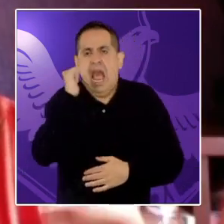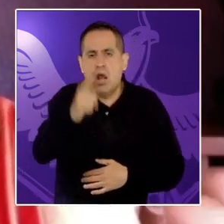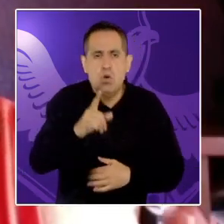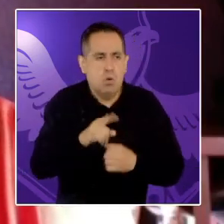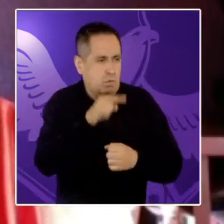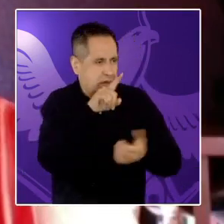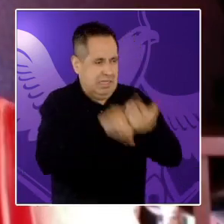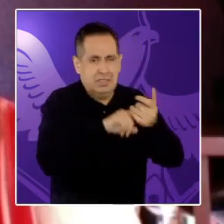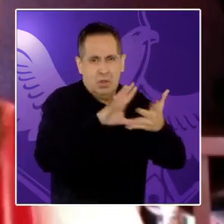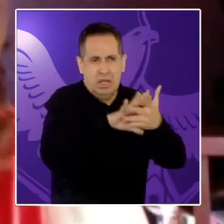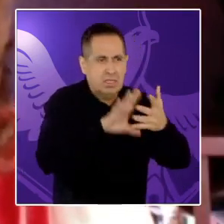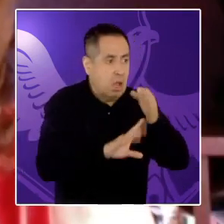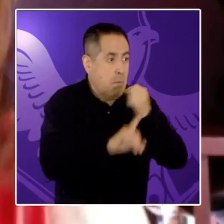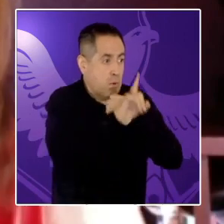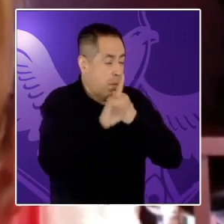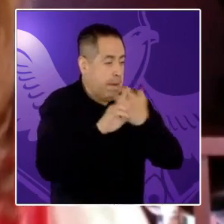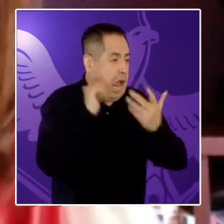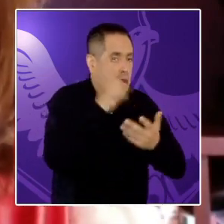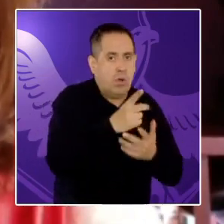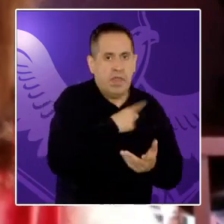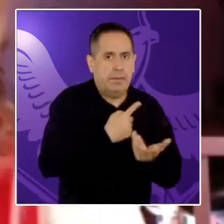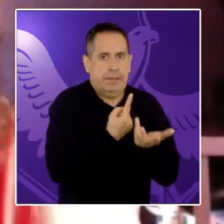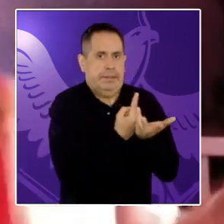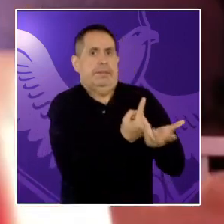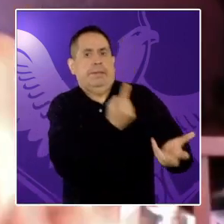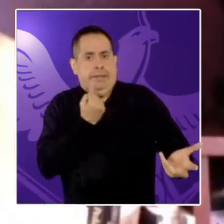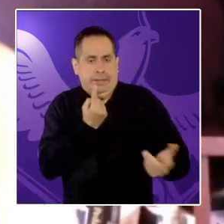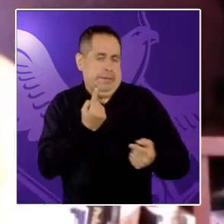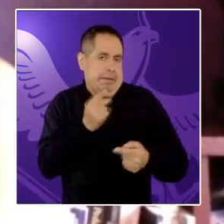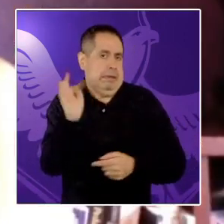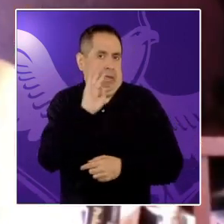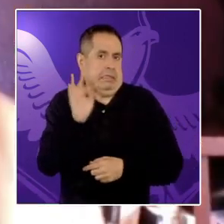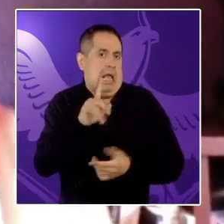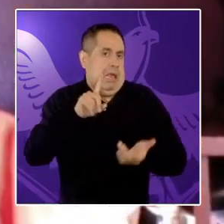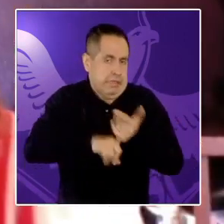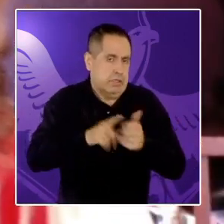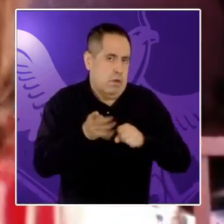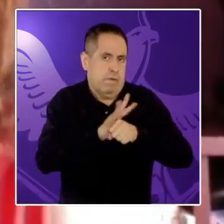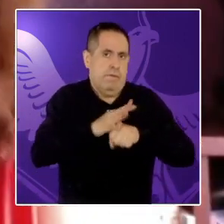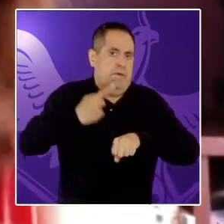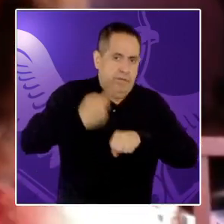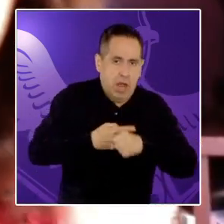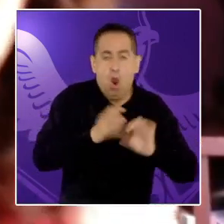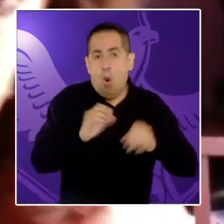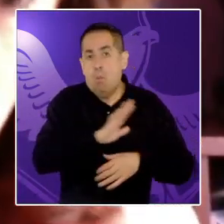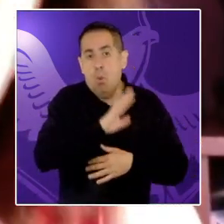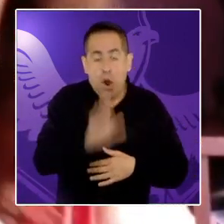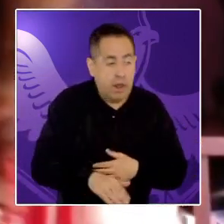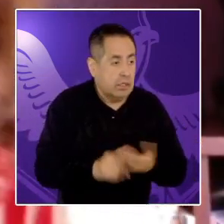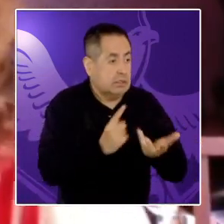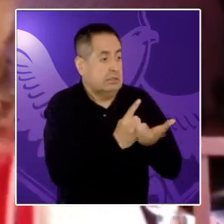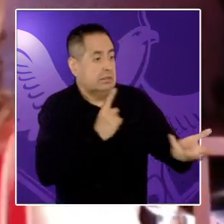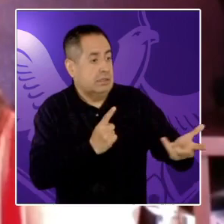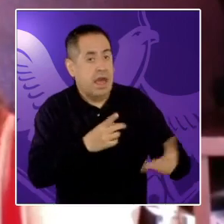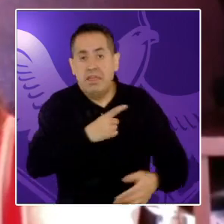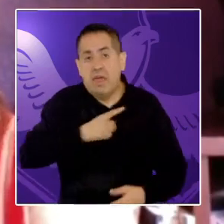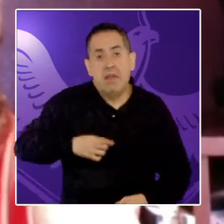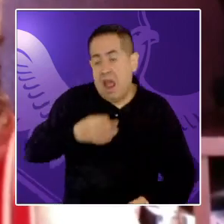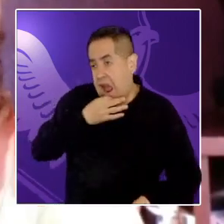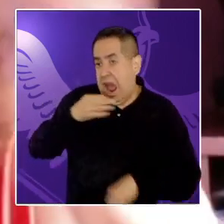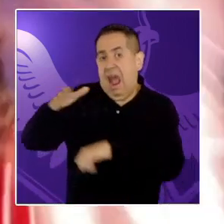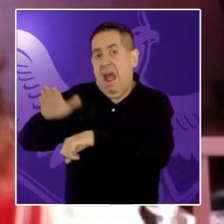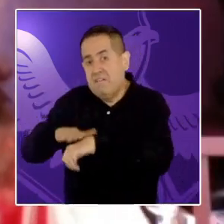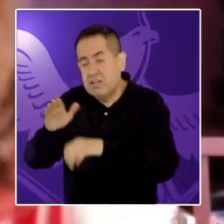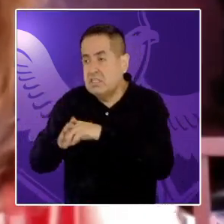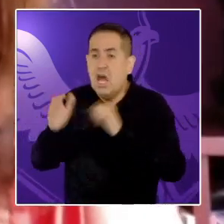que cuando cualquier problema que tengan las mujeres que tengan que ser separadas, que hayan sido contagiadas o que hayan muerto,